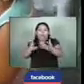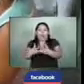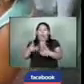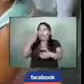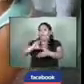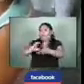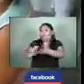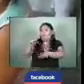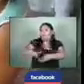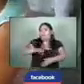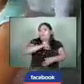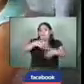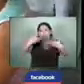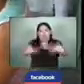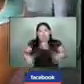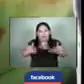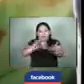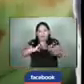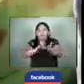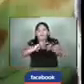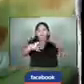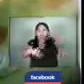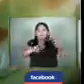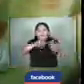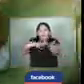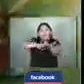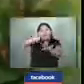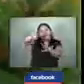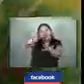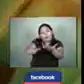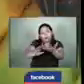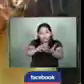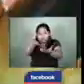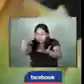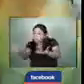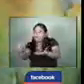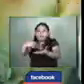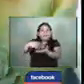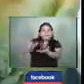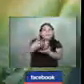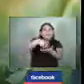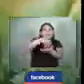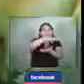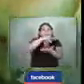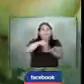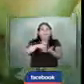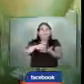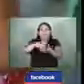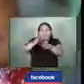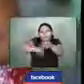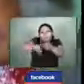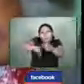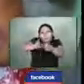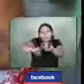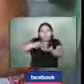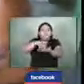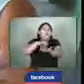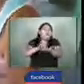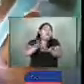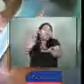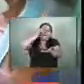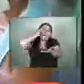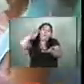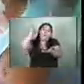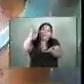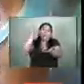tradicional en hojas de vijao lleva la porción elegida por el cliente el curtidito que es una delicia